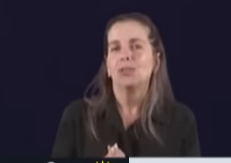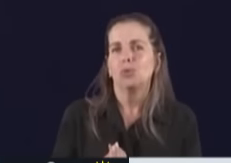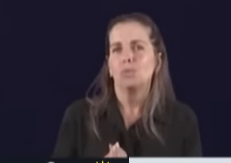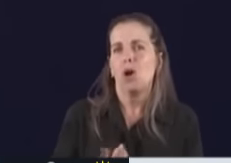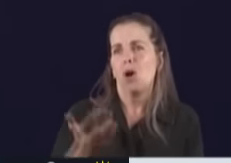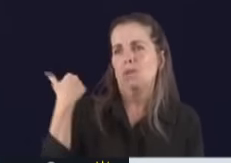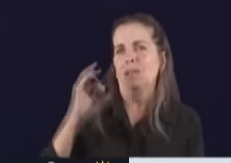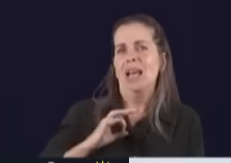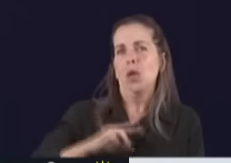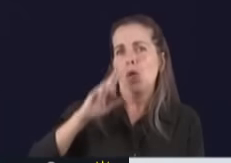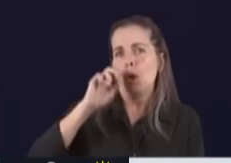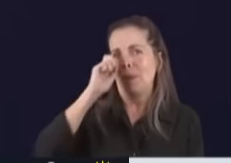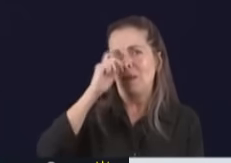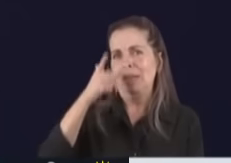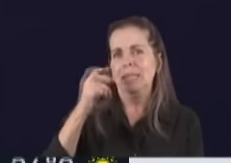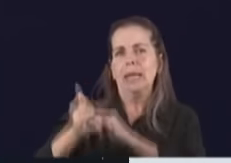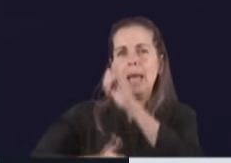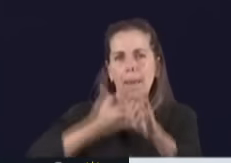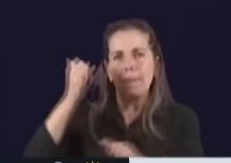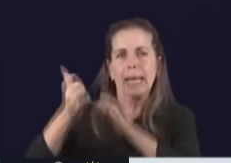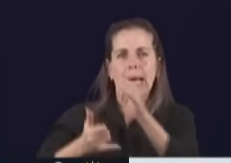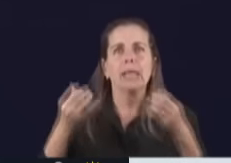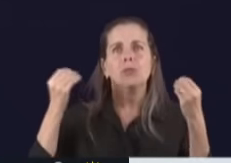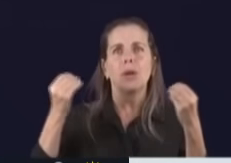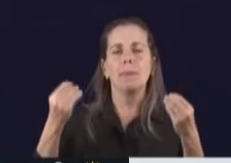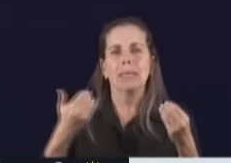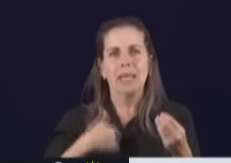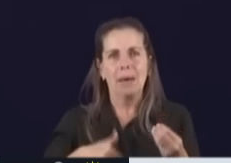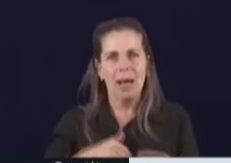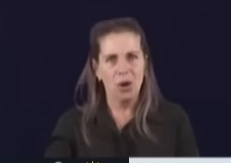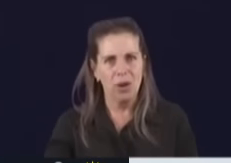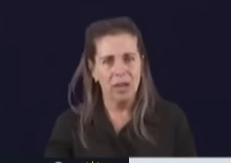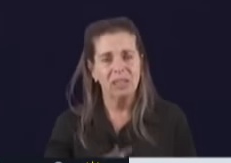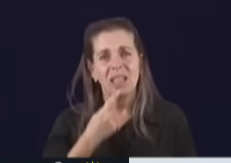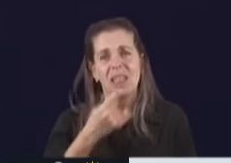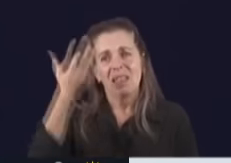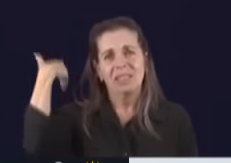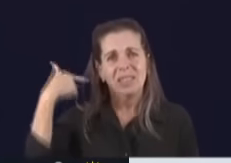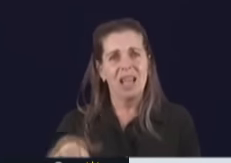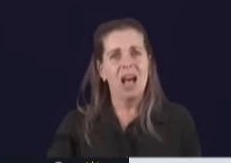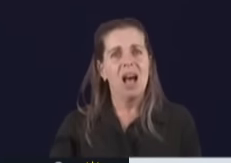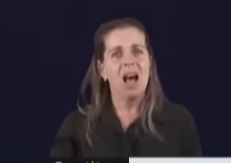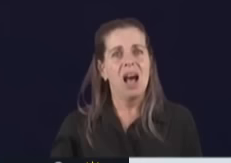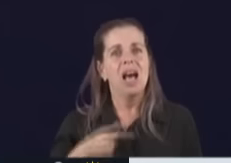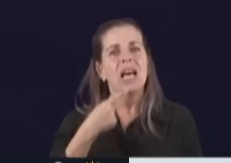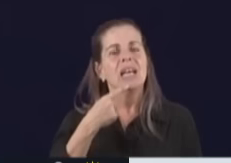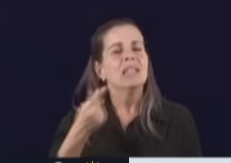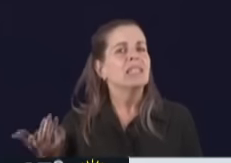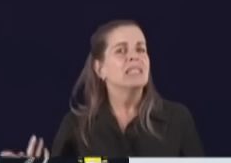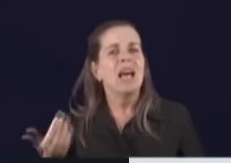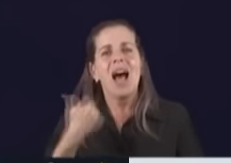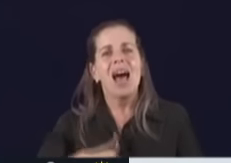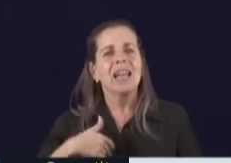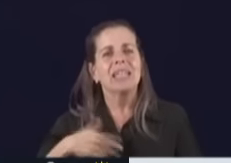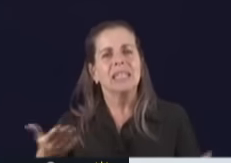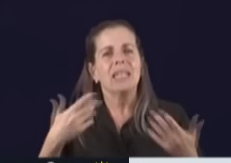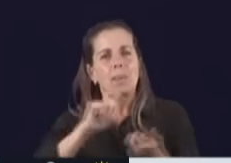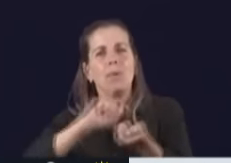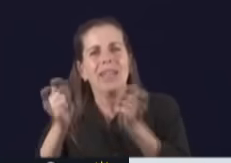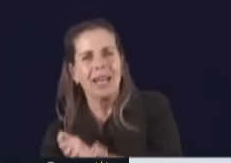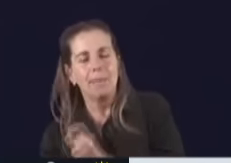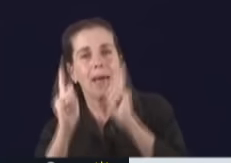que explicaba la causa del problema argentino. Una Argentina distinta es imposible con los mismos de